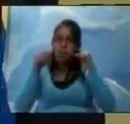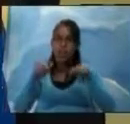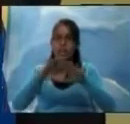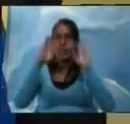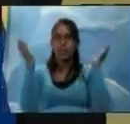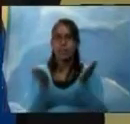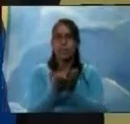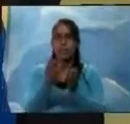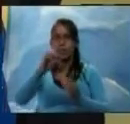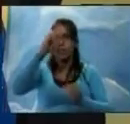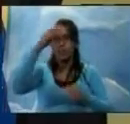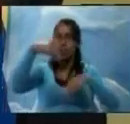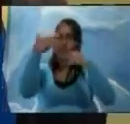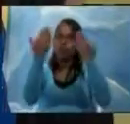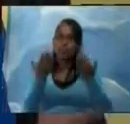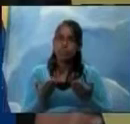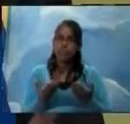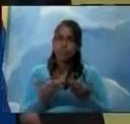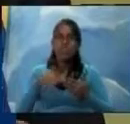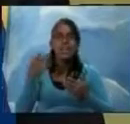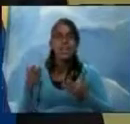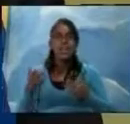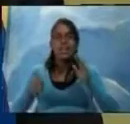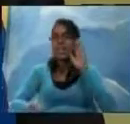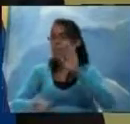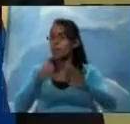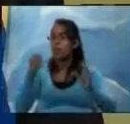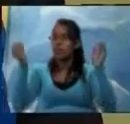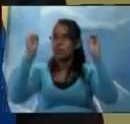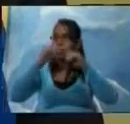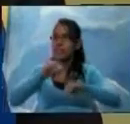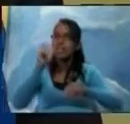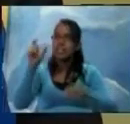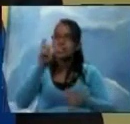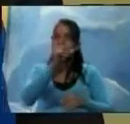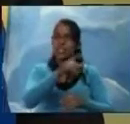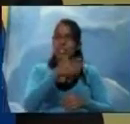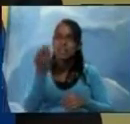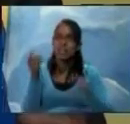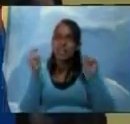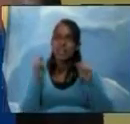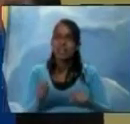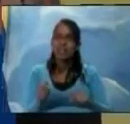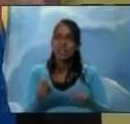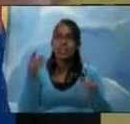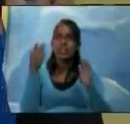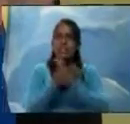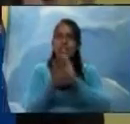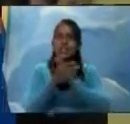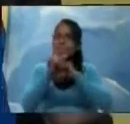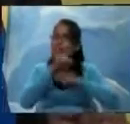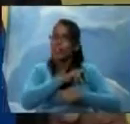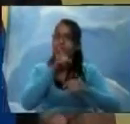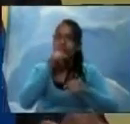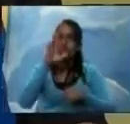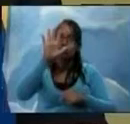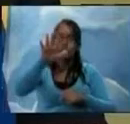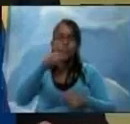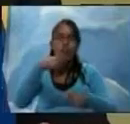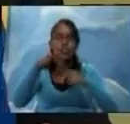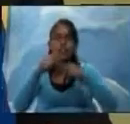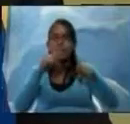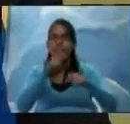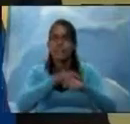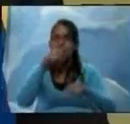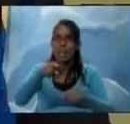tierra, Dios nos recompensará. Y qué mayor ilustración, qué mayor enseñanza que esta, acerca de estos 5 talentos